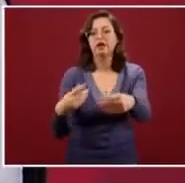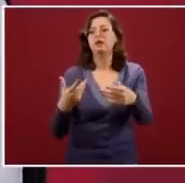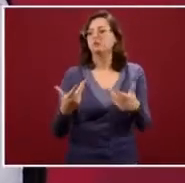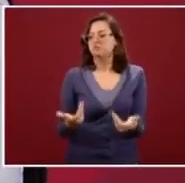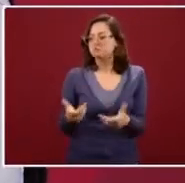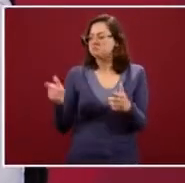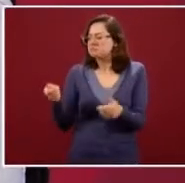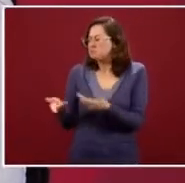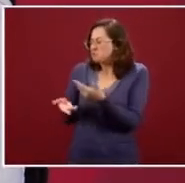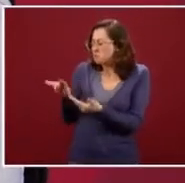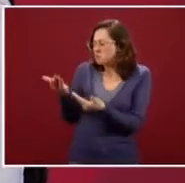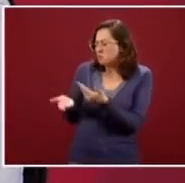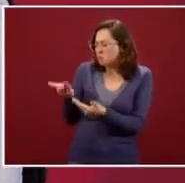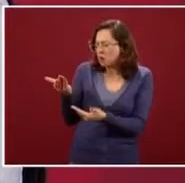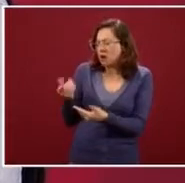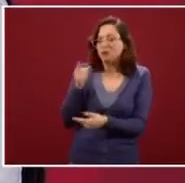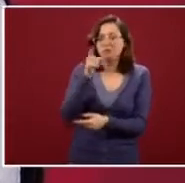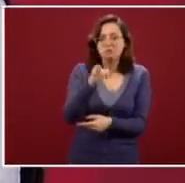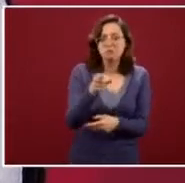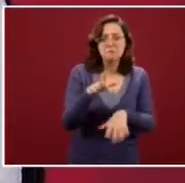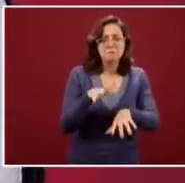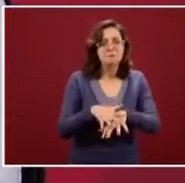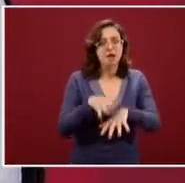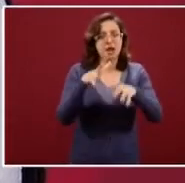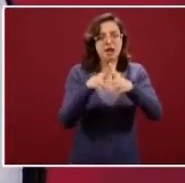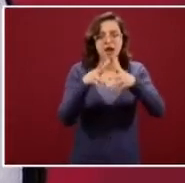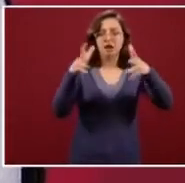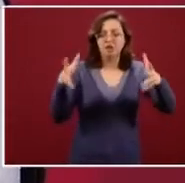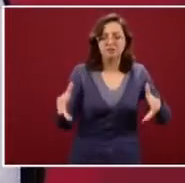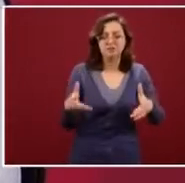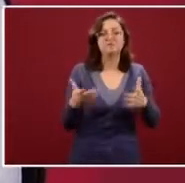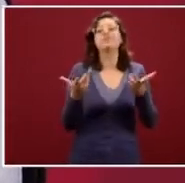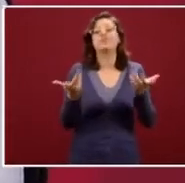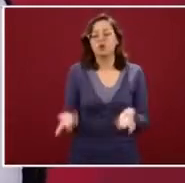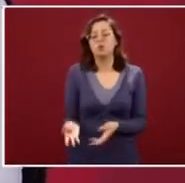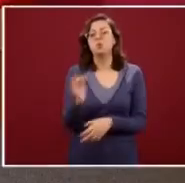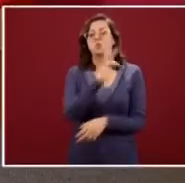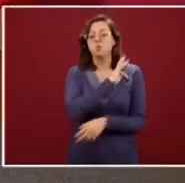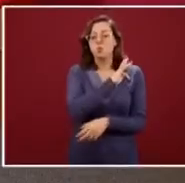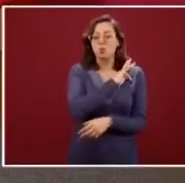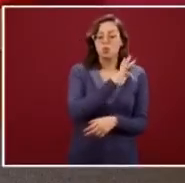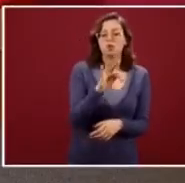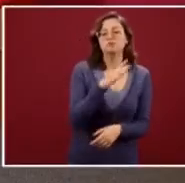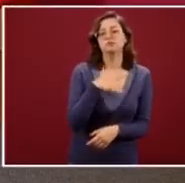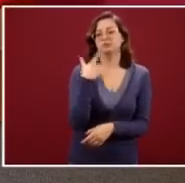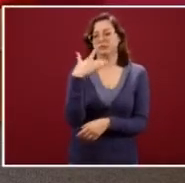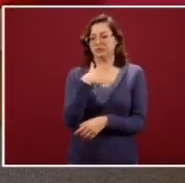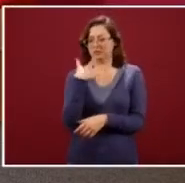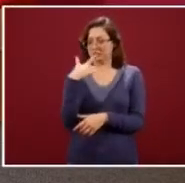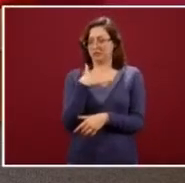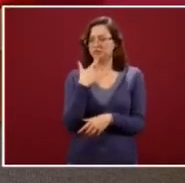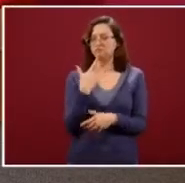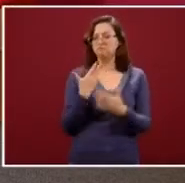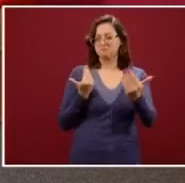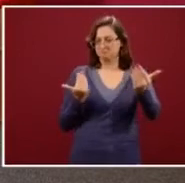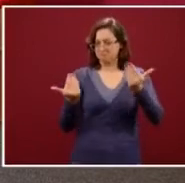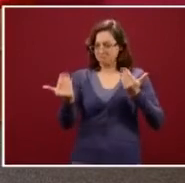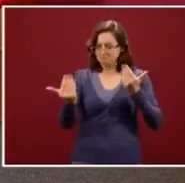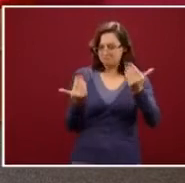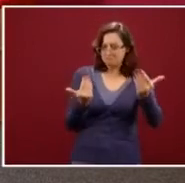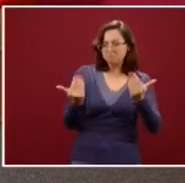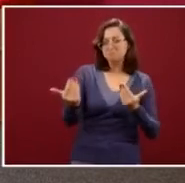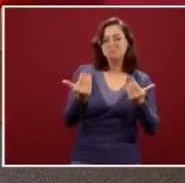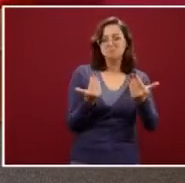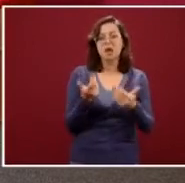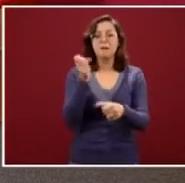magnitud empieza a tener, es decir, podemos empezar con los datos correspondientes a estimar la carga de enfermedad y